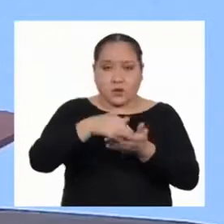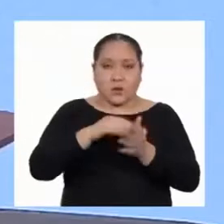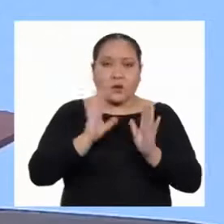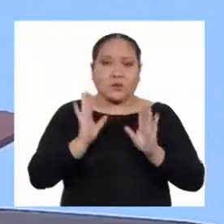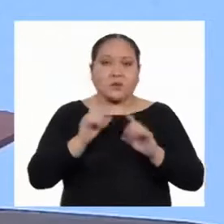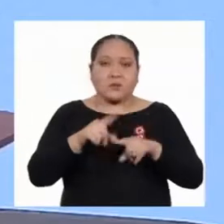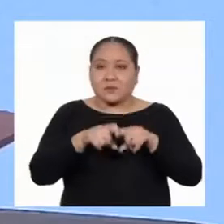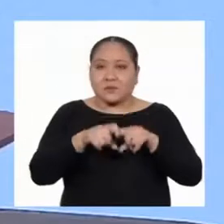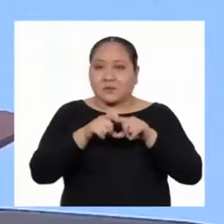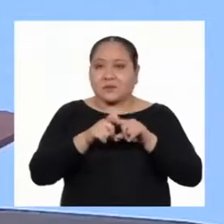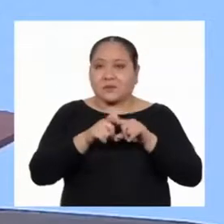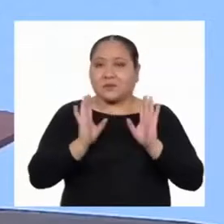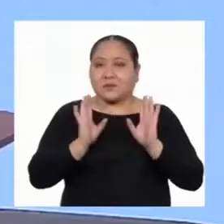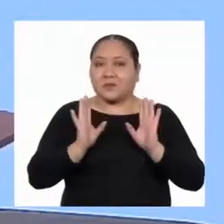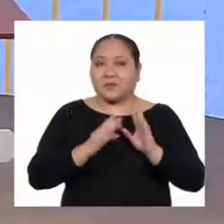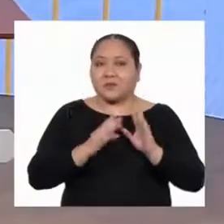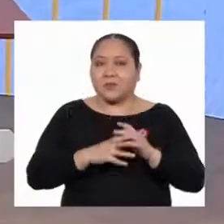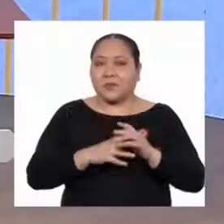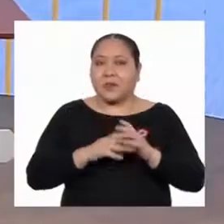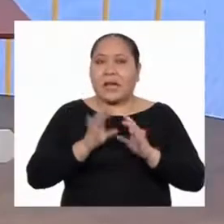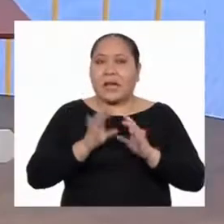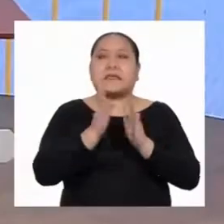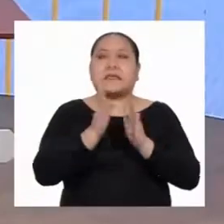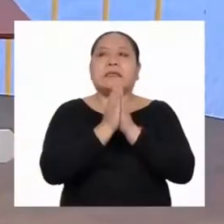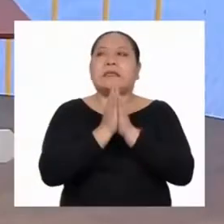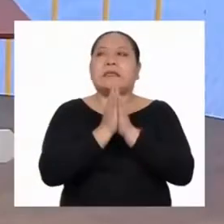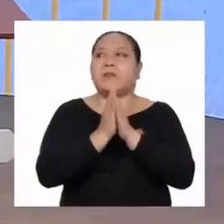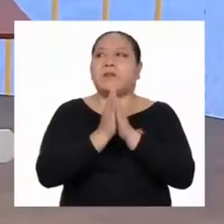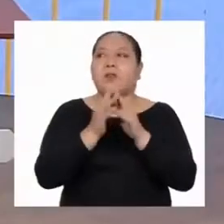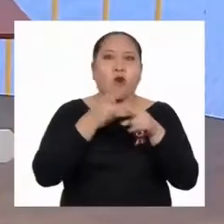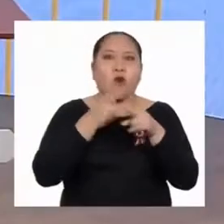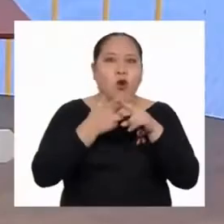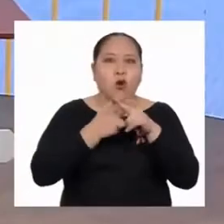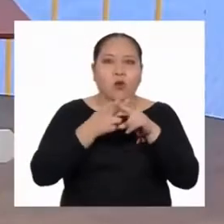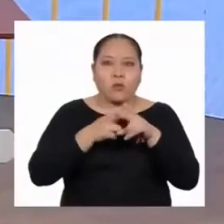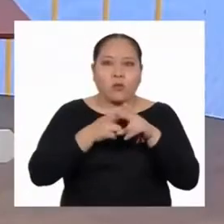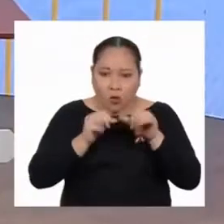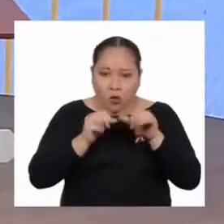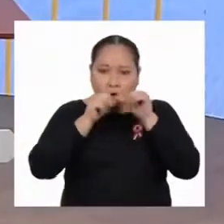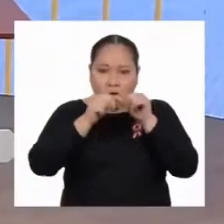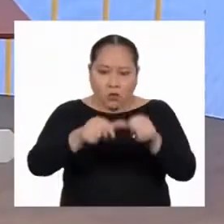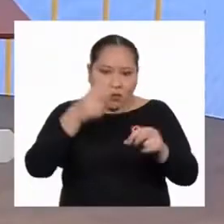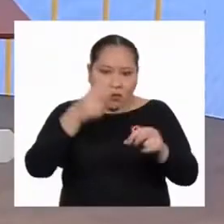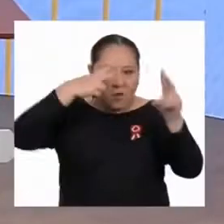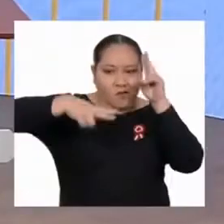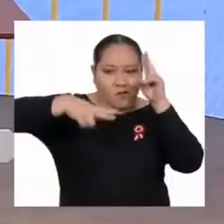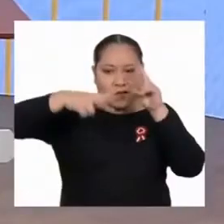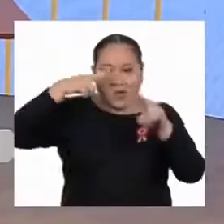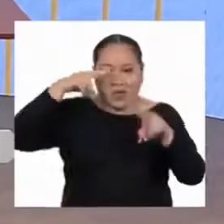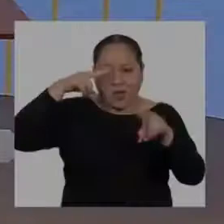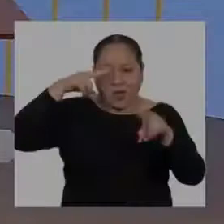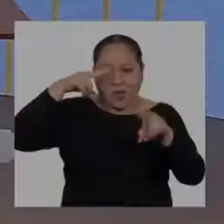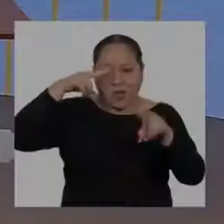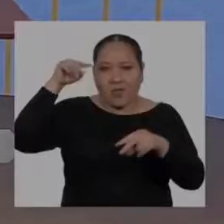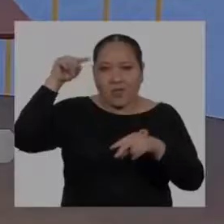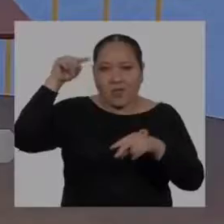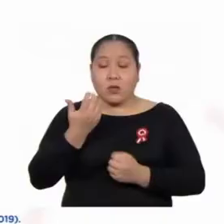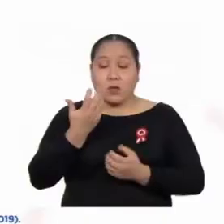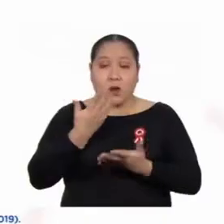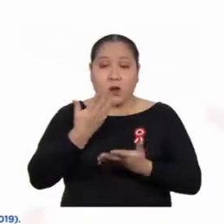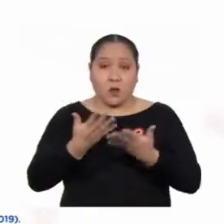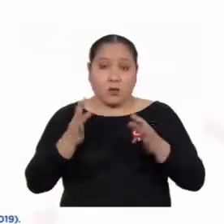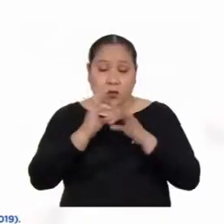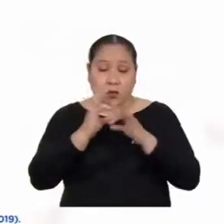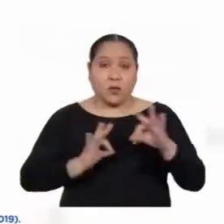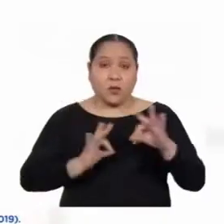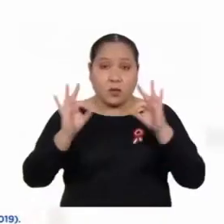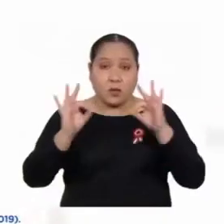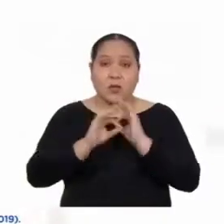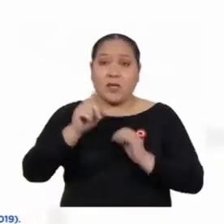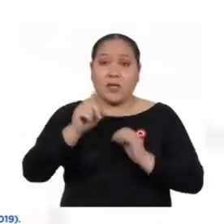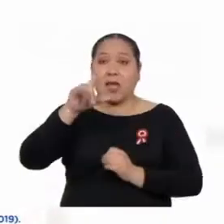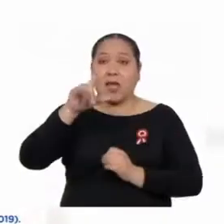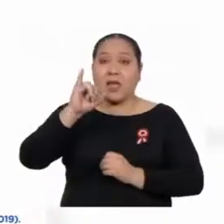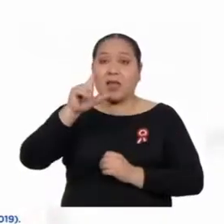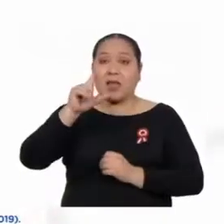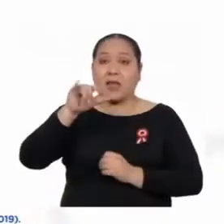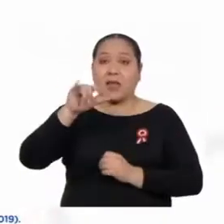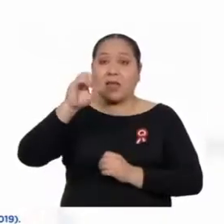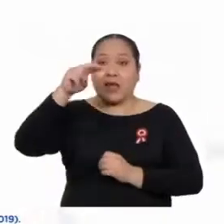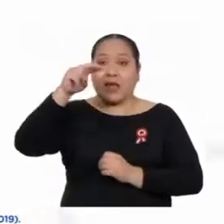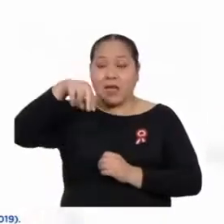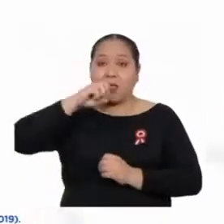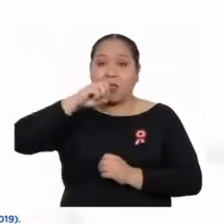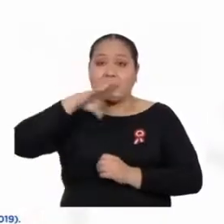¡Genial! Pero que sea breve porque quiero confirmar mis predicciones en torno al tema. Ya fue.